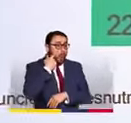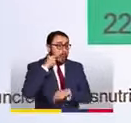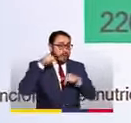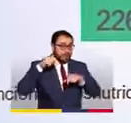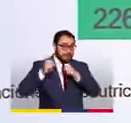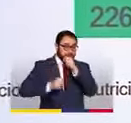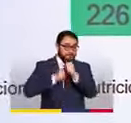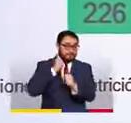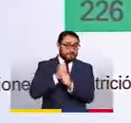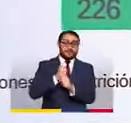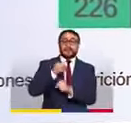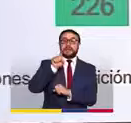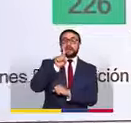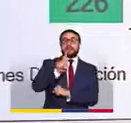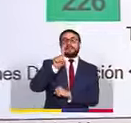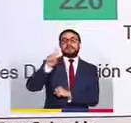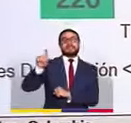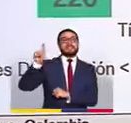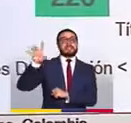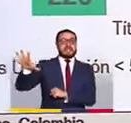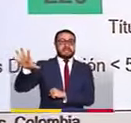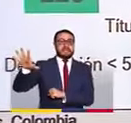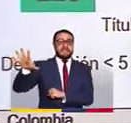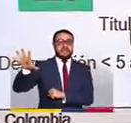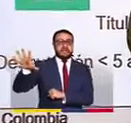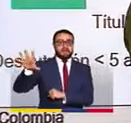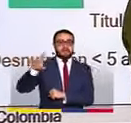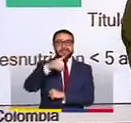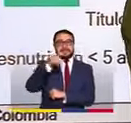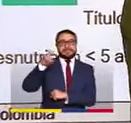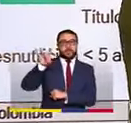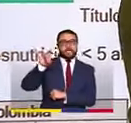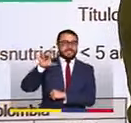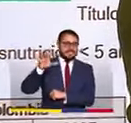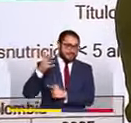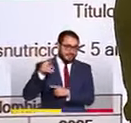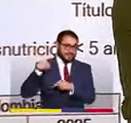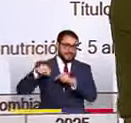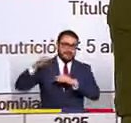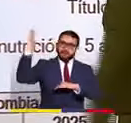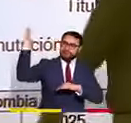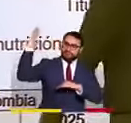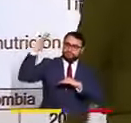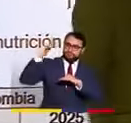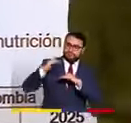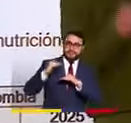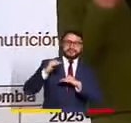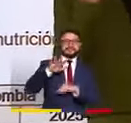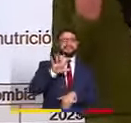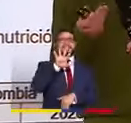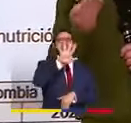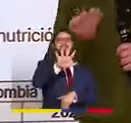llevamos 115 en la semana 33 en el 25, la reducción es del